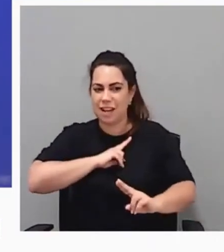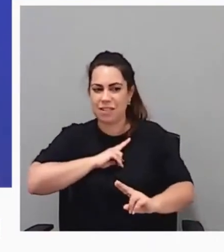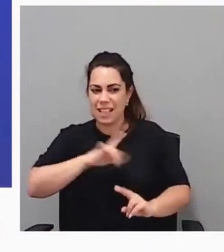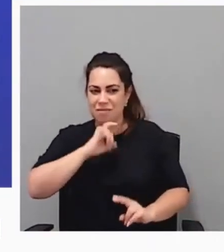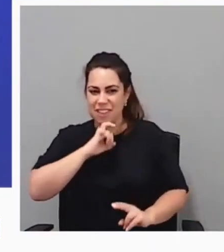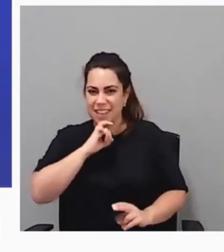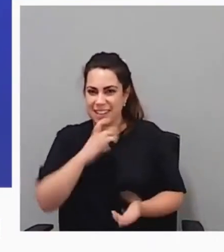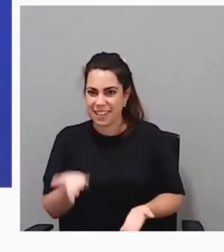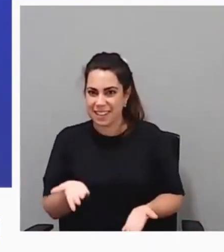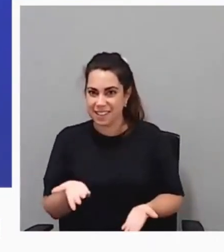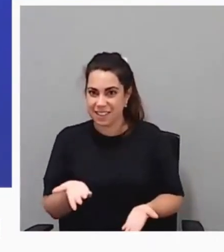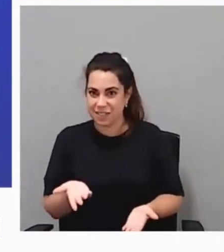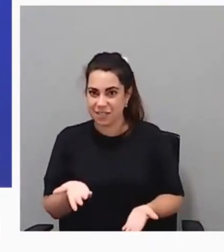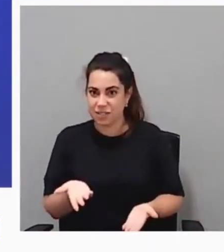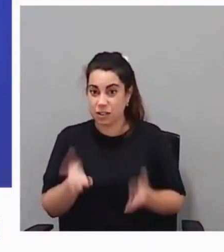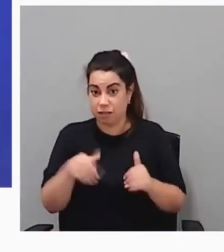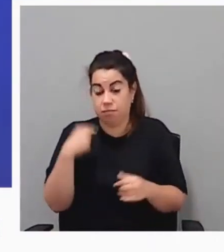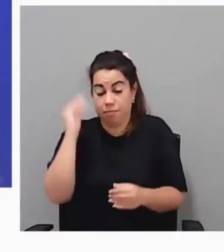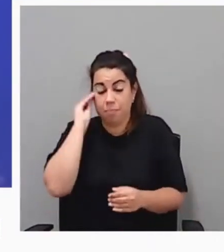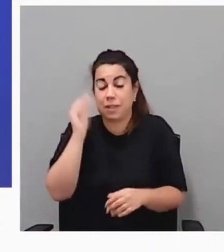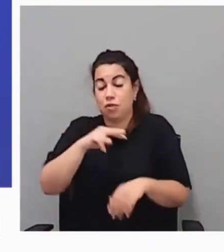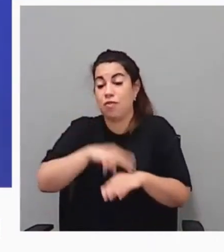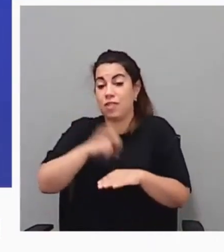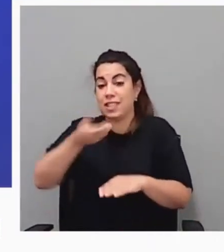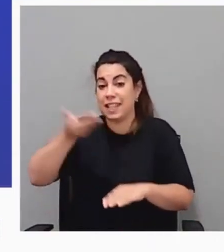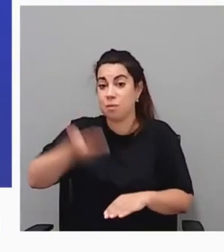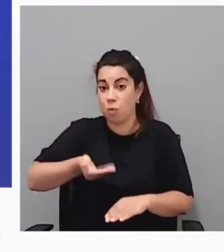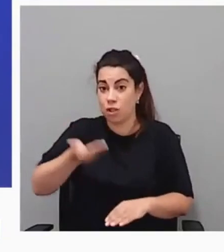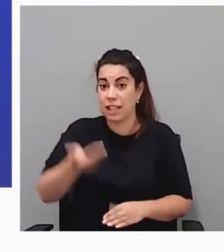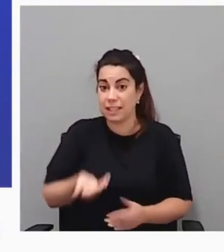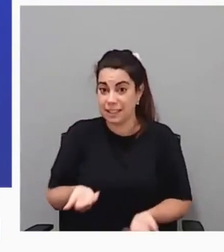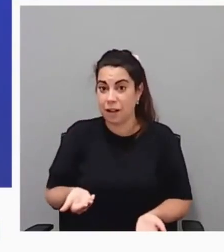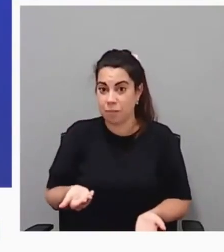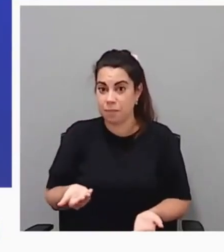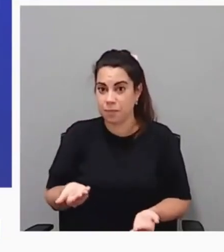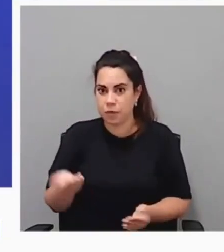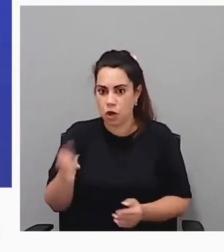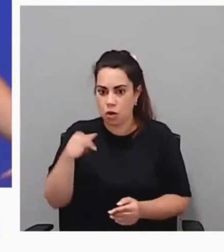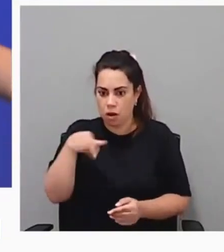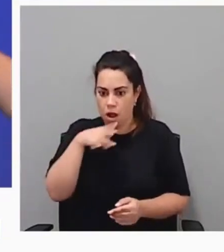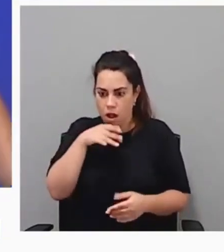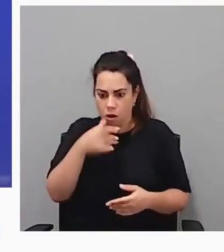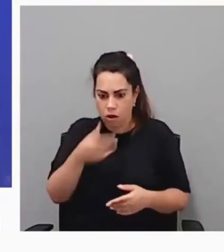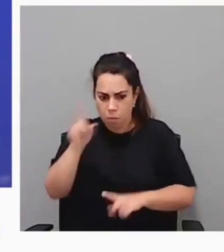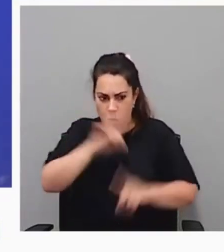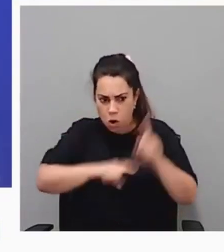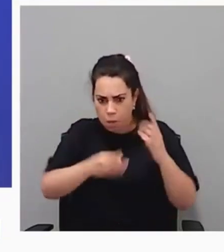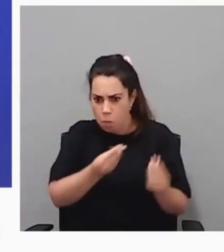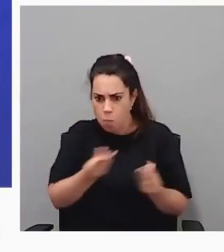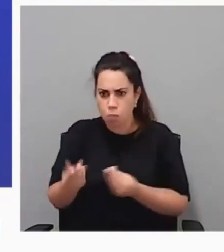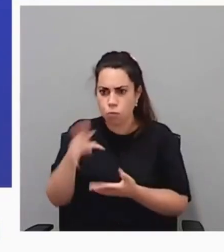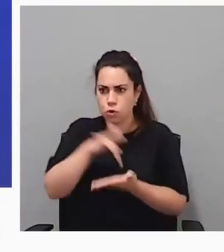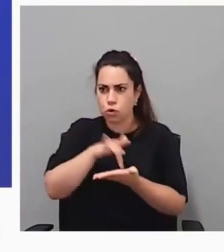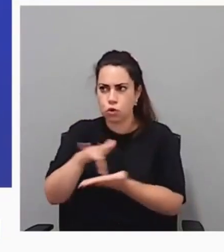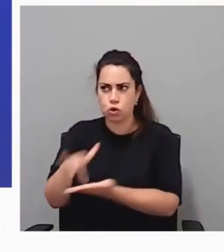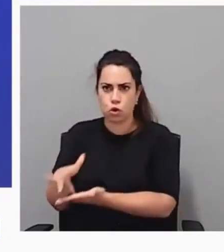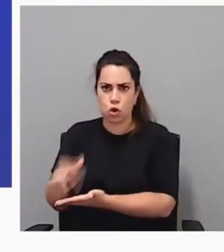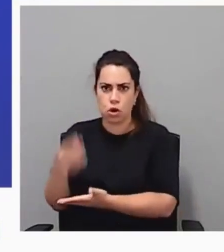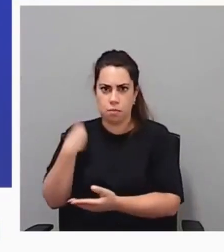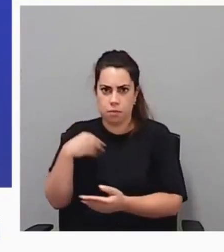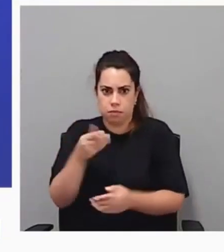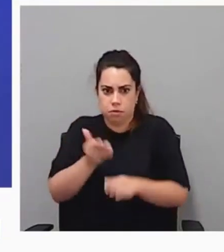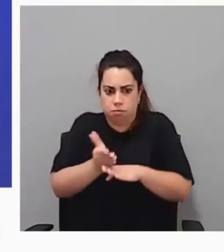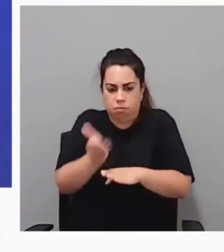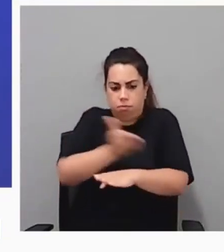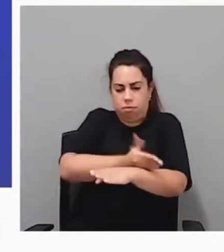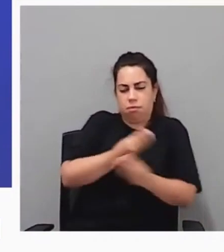por eso creo que la física es importante. Muchos de los problemas que ahora tenemos se predicen en física y en matemáticas a principios del